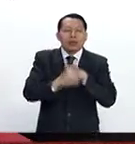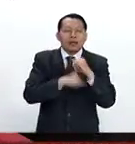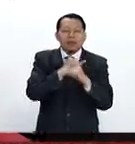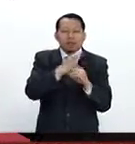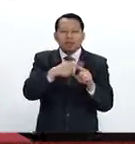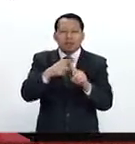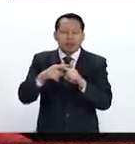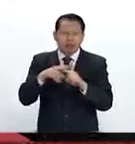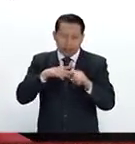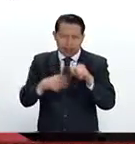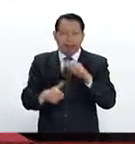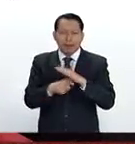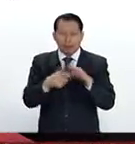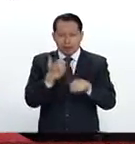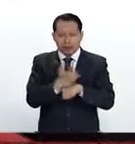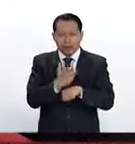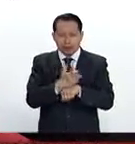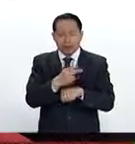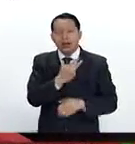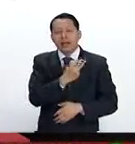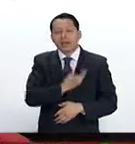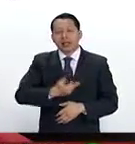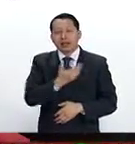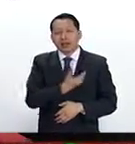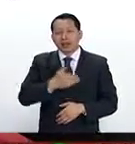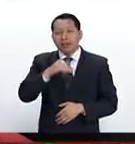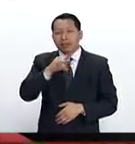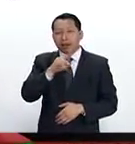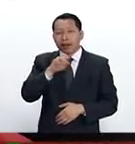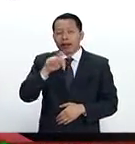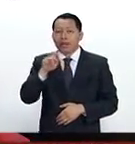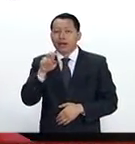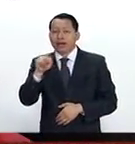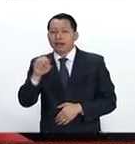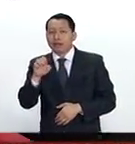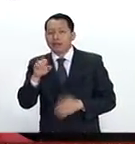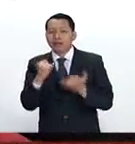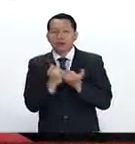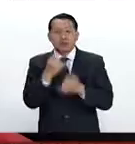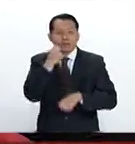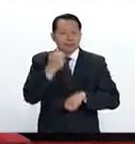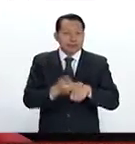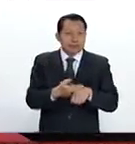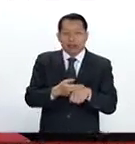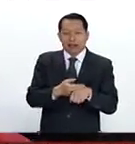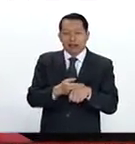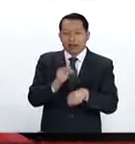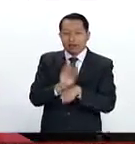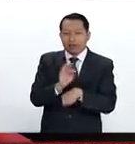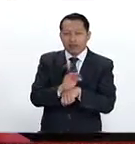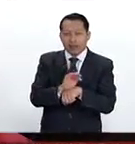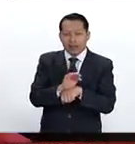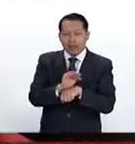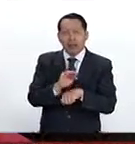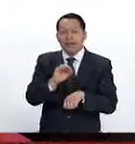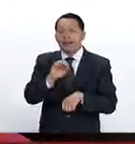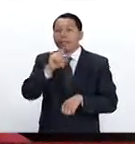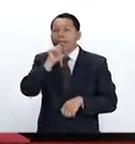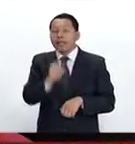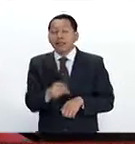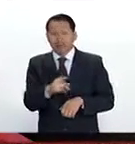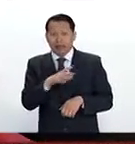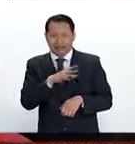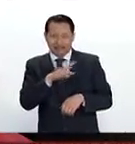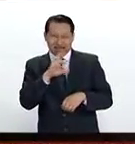miembros del gabinete estadounidense, entre ellos el vicepresidente Mike Pence y el secretario de Defensa James Mattis. En el reporte de